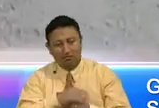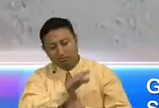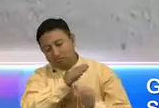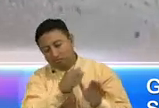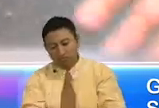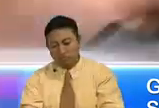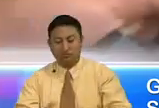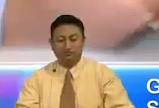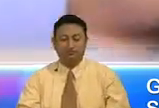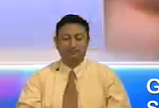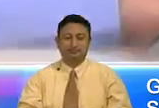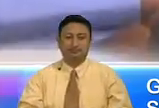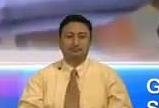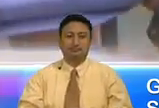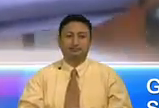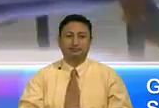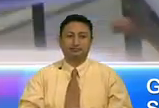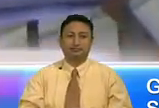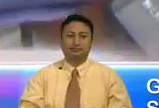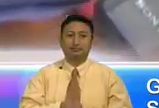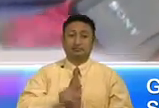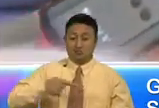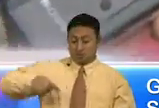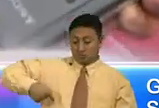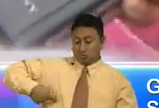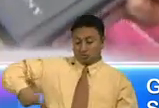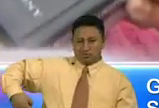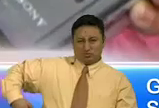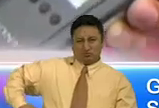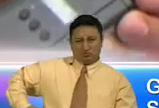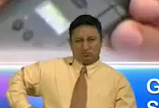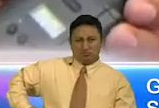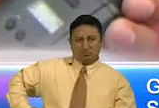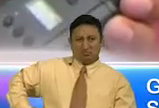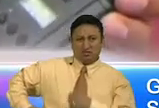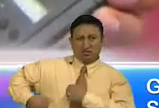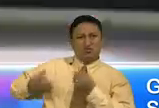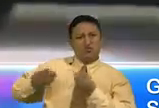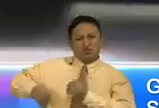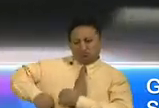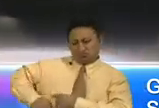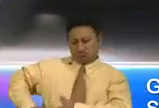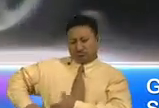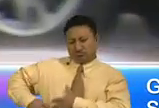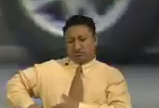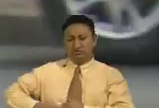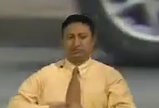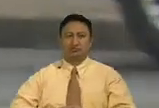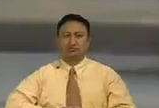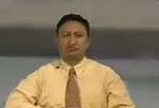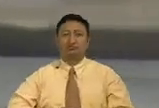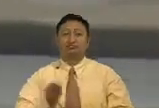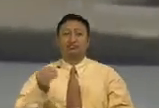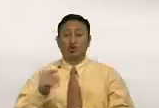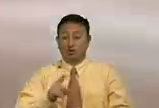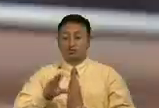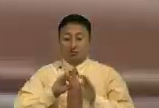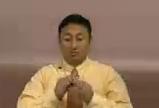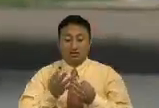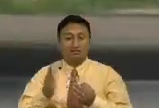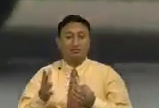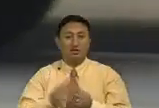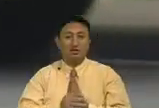la batalla. Era por aquí y creo que por acá también. Tal que se sangraba bastante. Aquel joven carente de un techo, de una familia o de